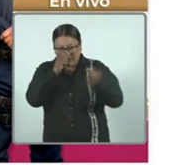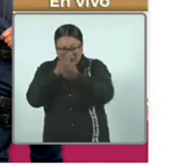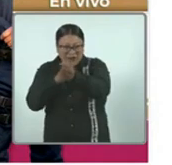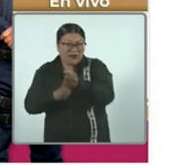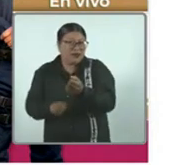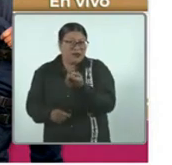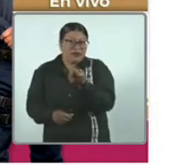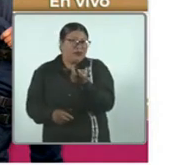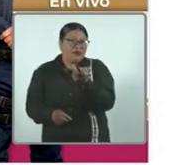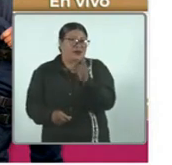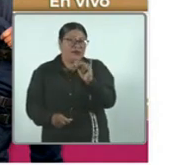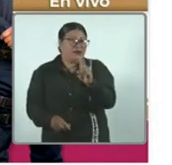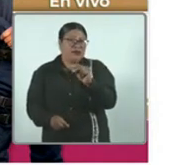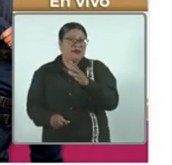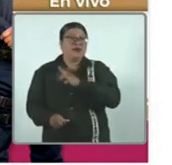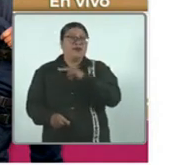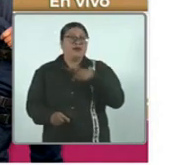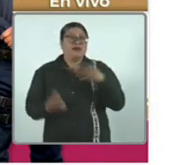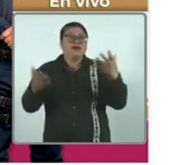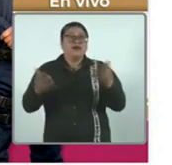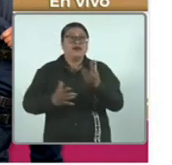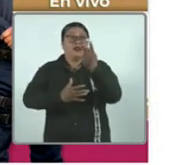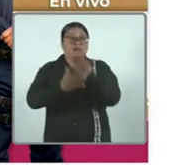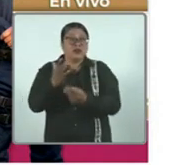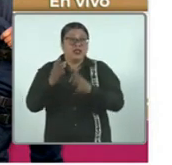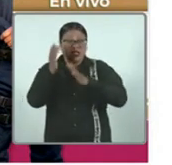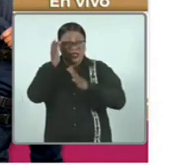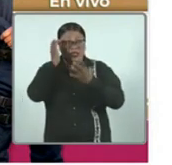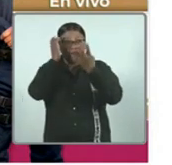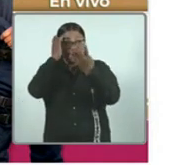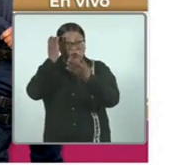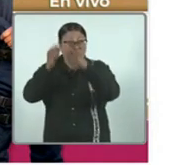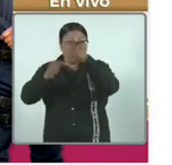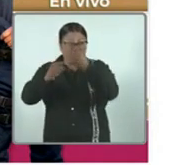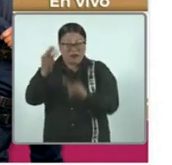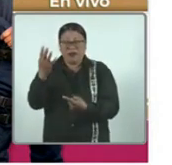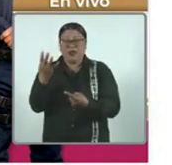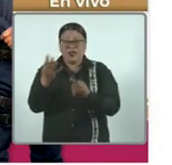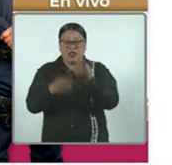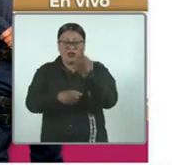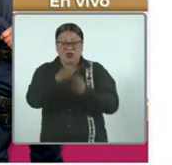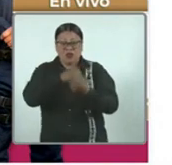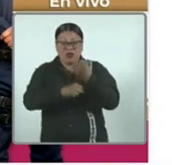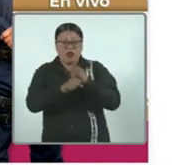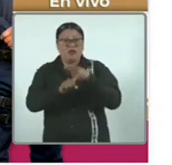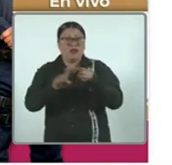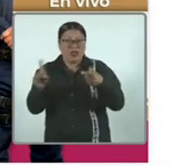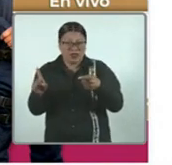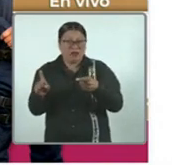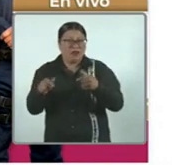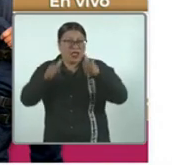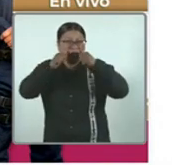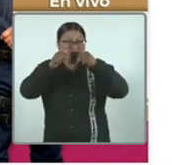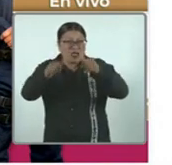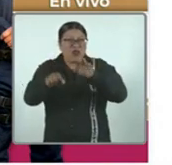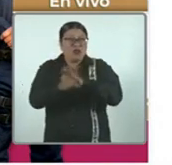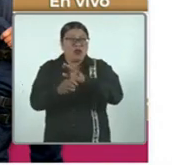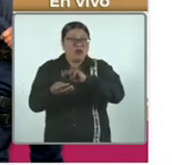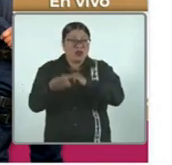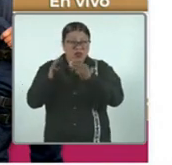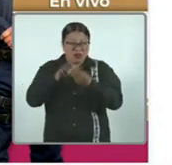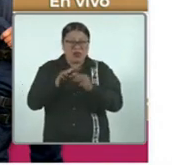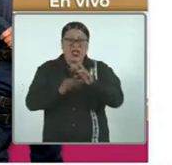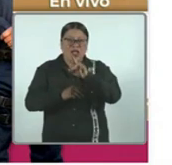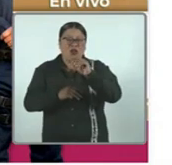Entonces, no, aquí hicimos un programa que consta de 4 ejes. Esto lo hicimos hace un año y medio. Atención a las causas, que ya